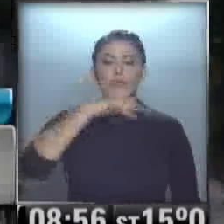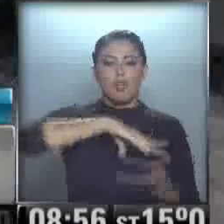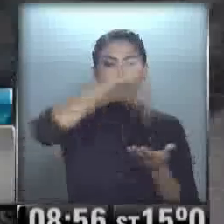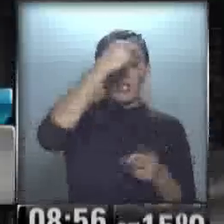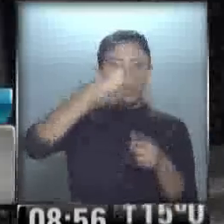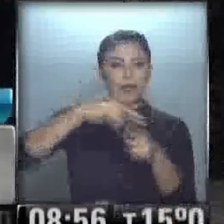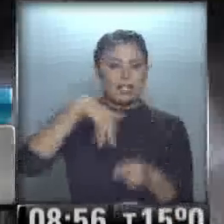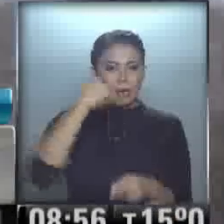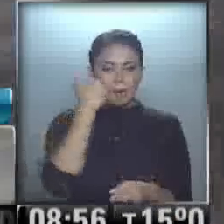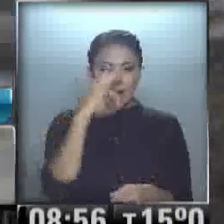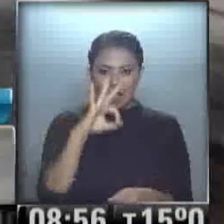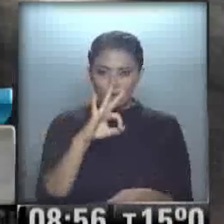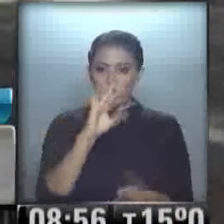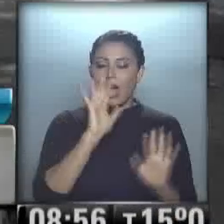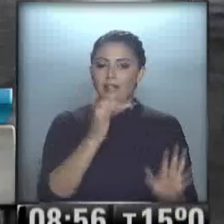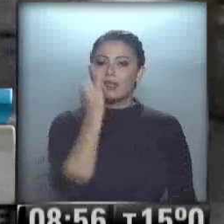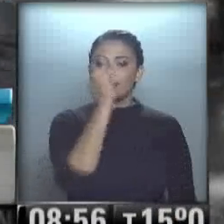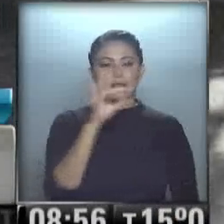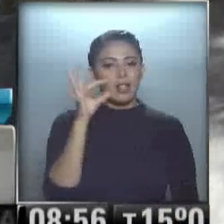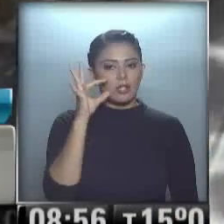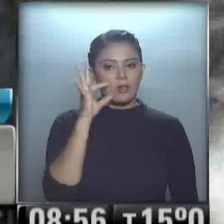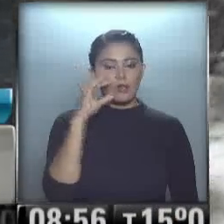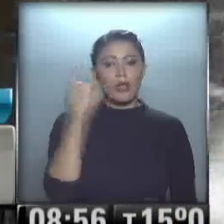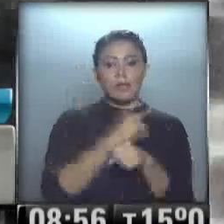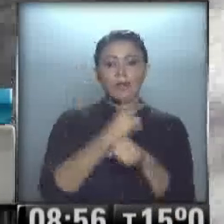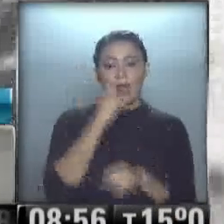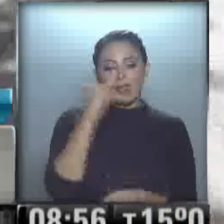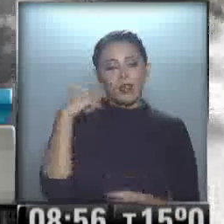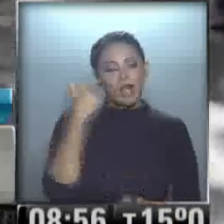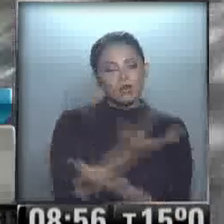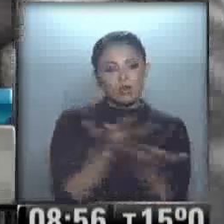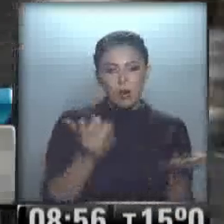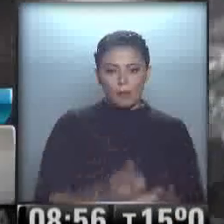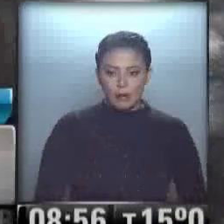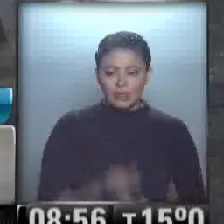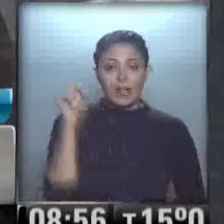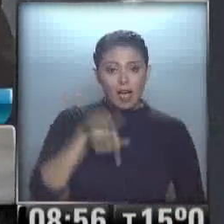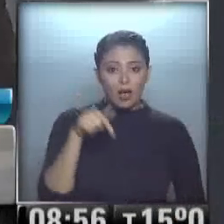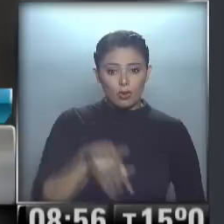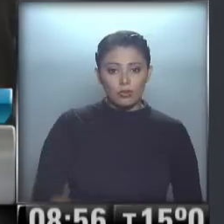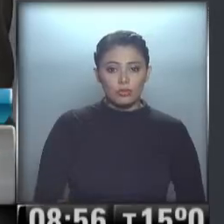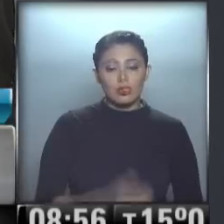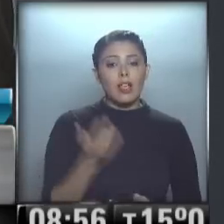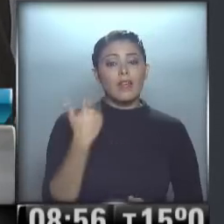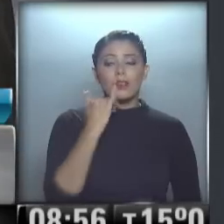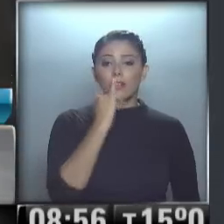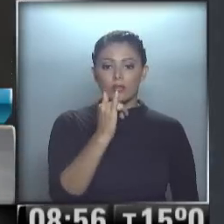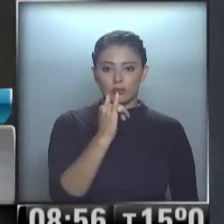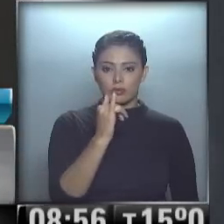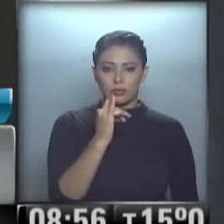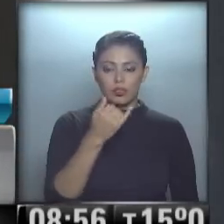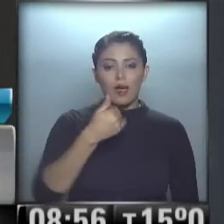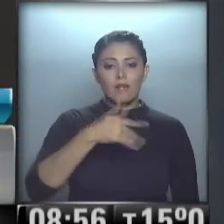Plaza de Mayo estos son los testimonios de una primera jornada los que vamos a compartir ahora que como decíamos